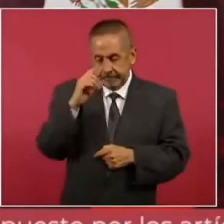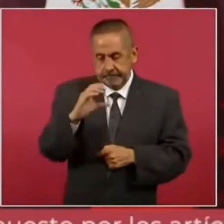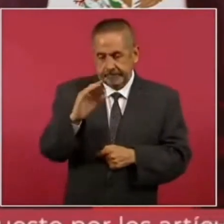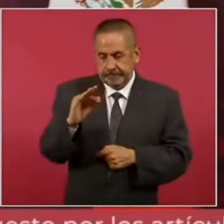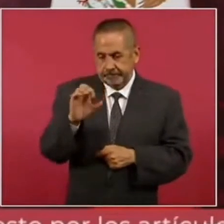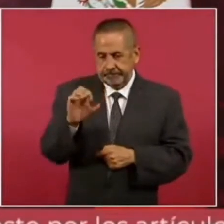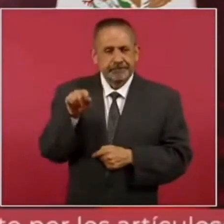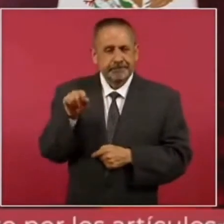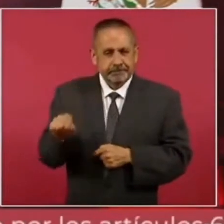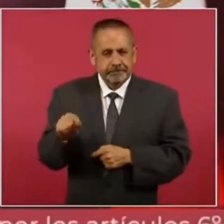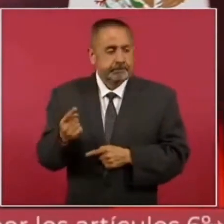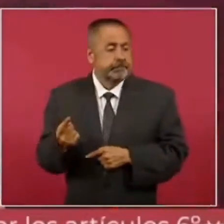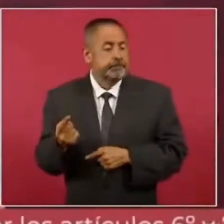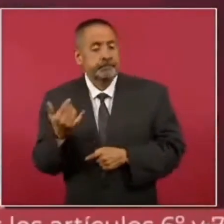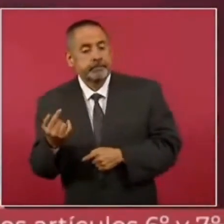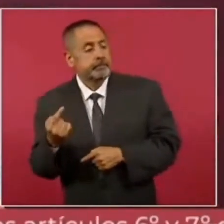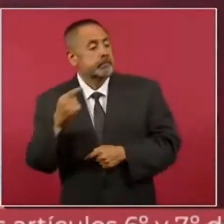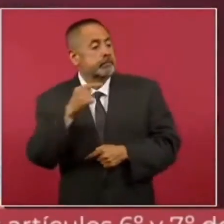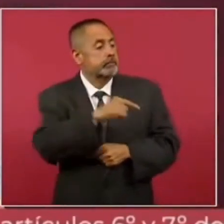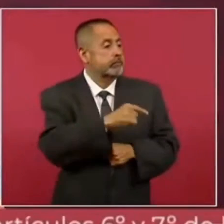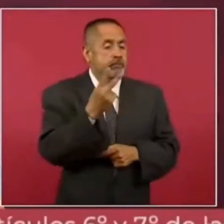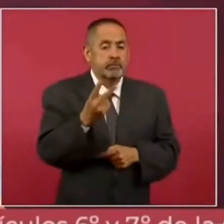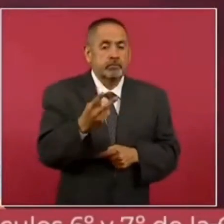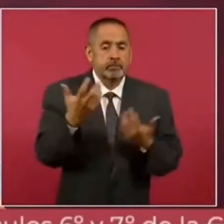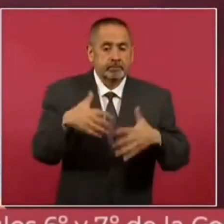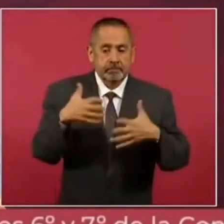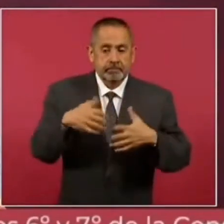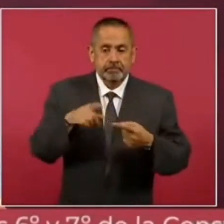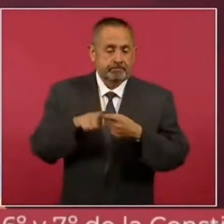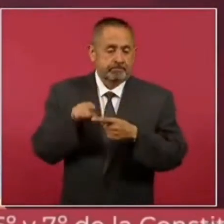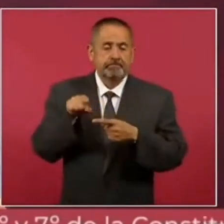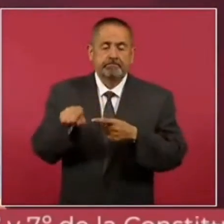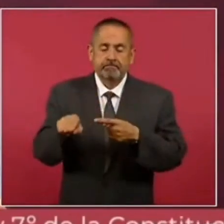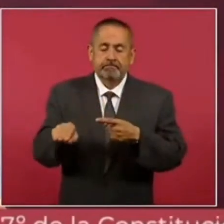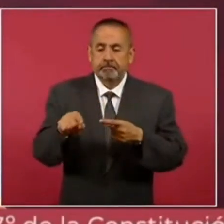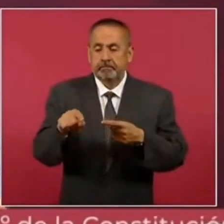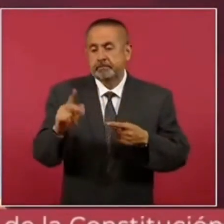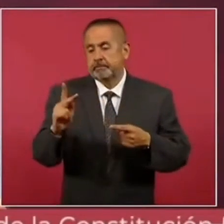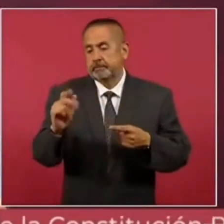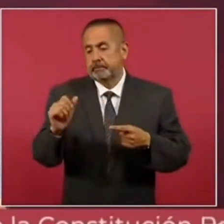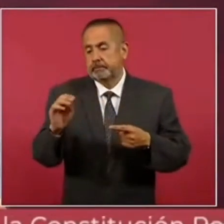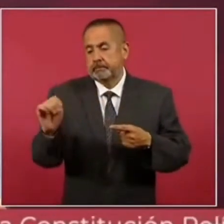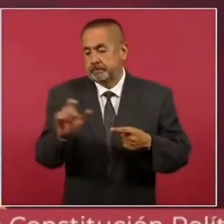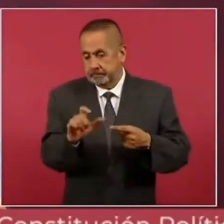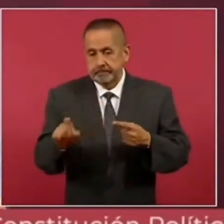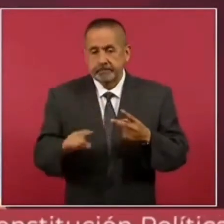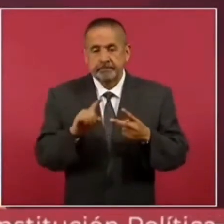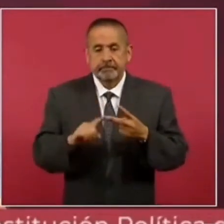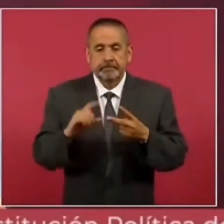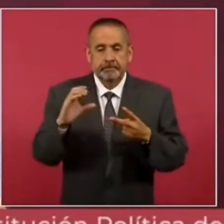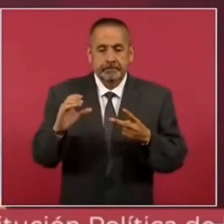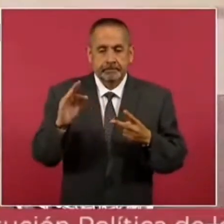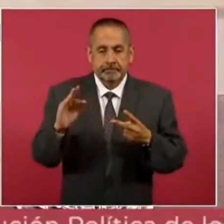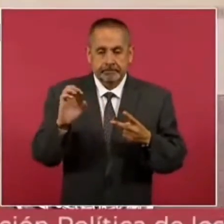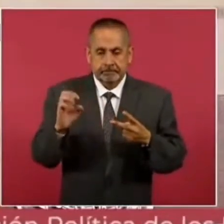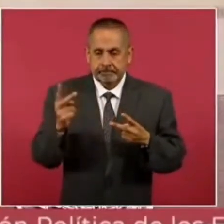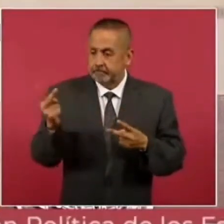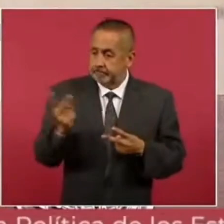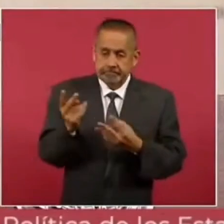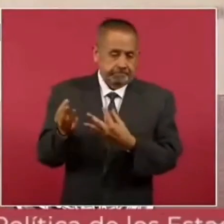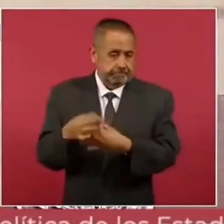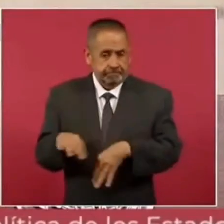estas dos empresas públicas que son estratégicas, Pemex y la Comisión Federal de